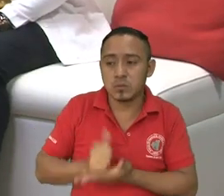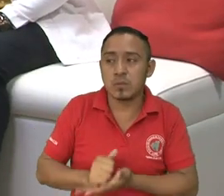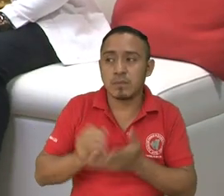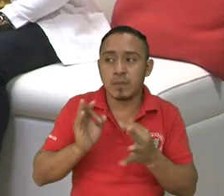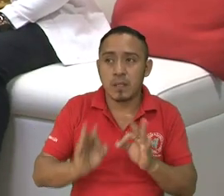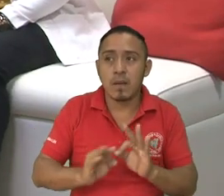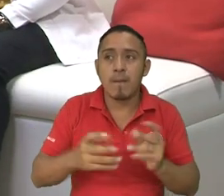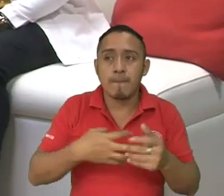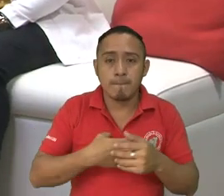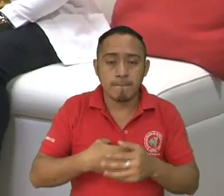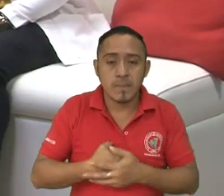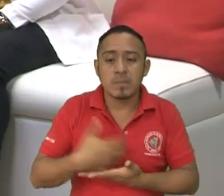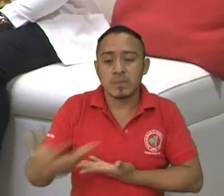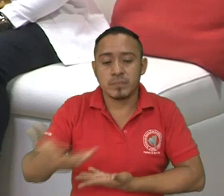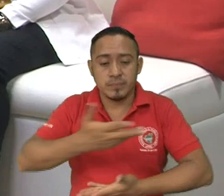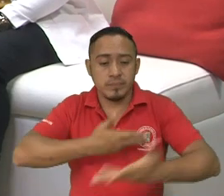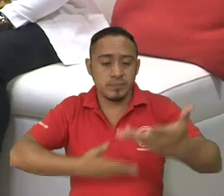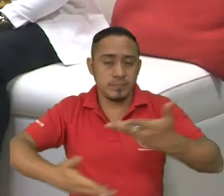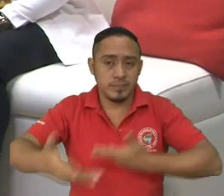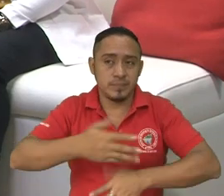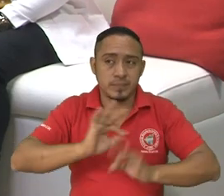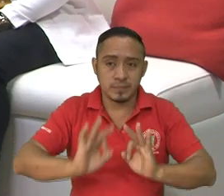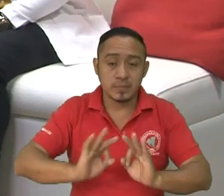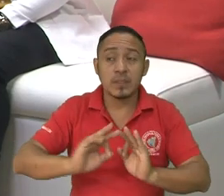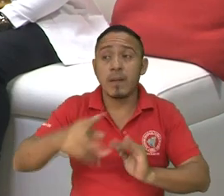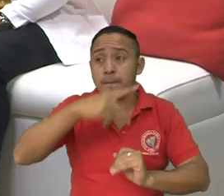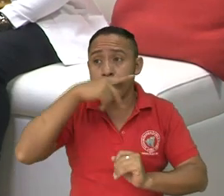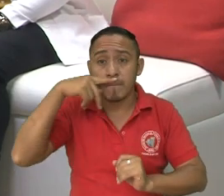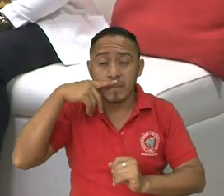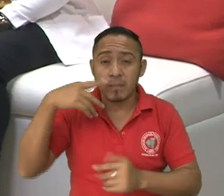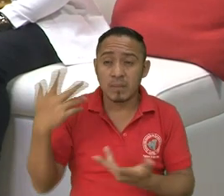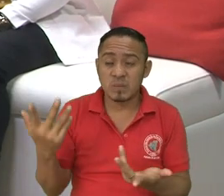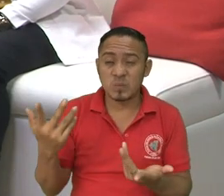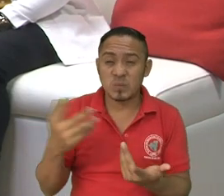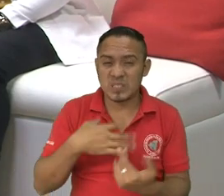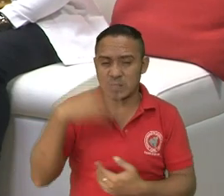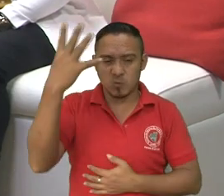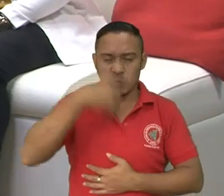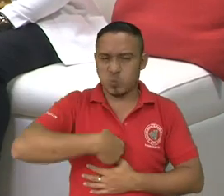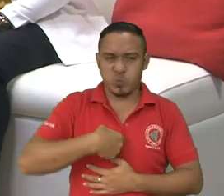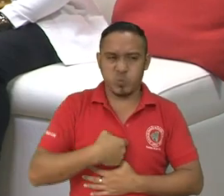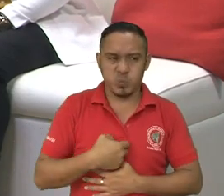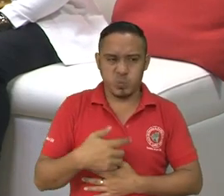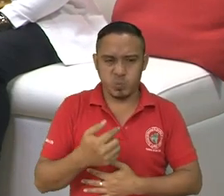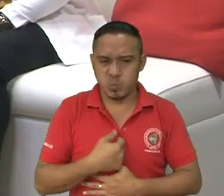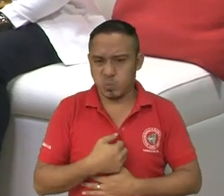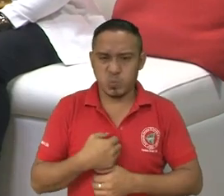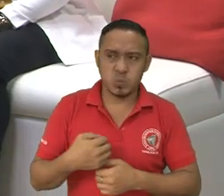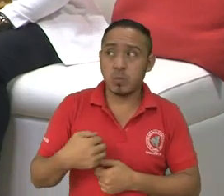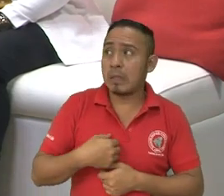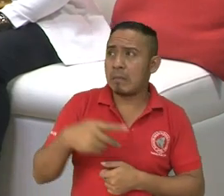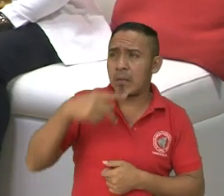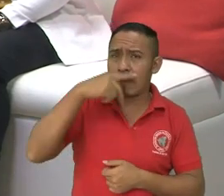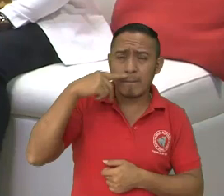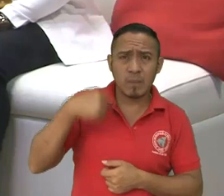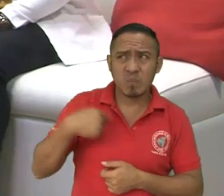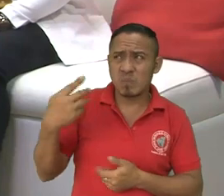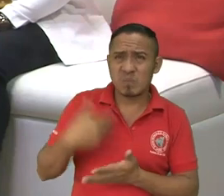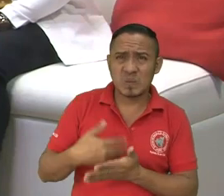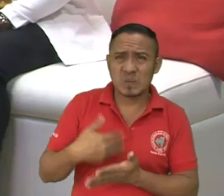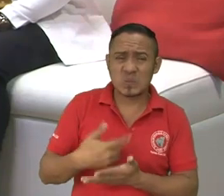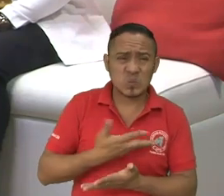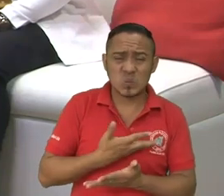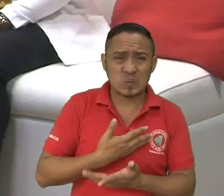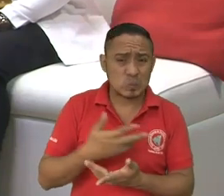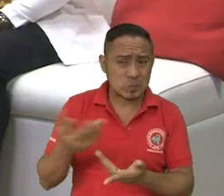que el niño entre en la confianza. Porque si hay papás que muchos son enojones y no, es que mi papá es muy enojón y